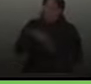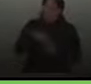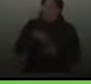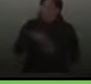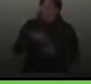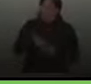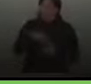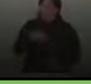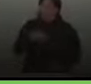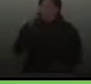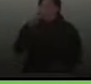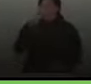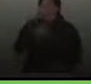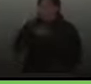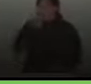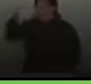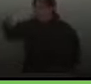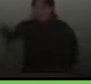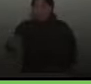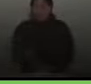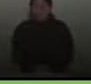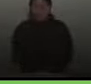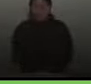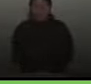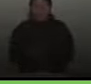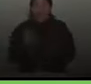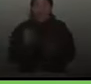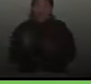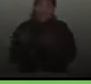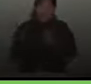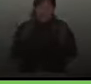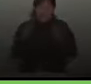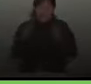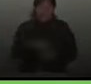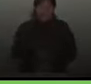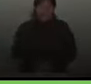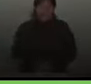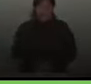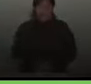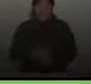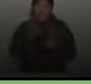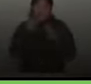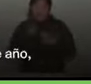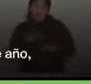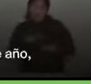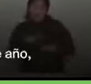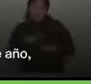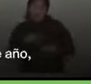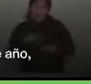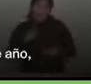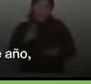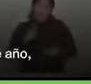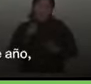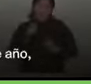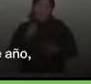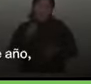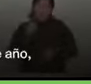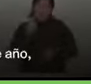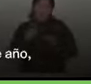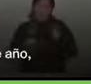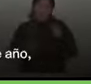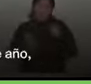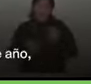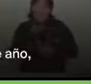interior. Fue más o menos así. Así surgió la génesis de su gran aportación a